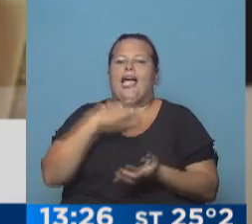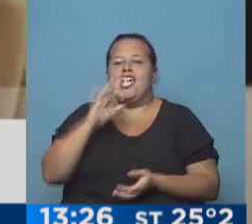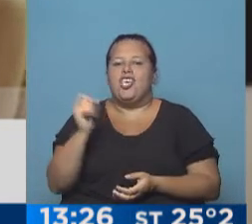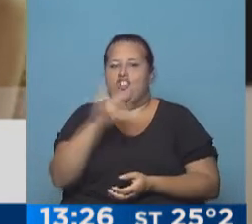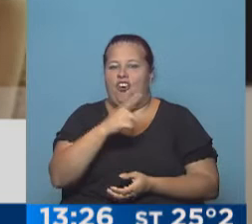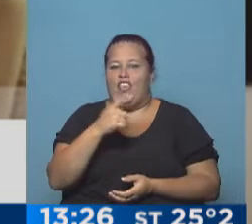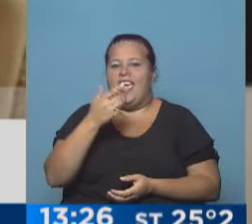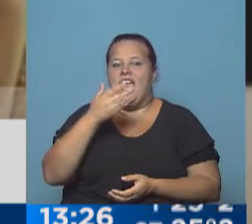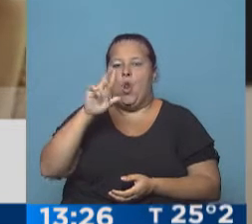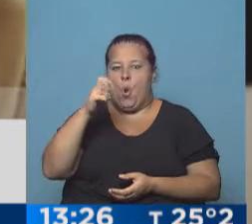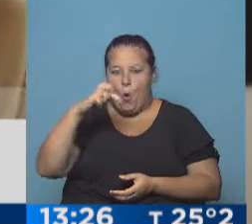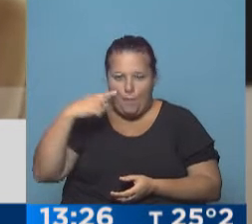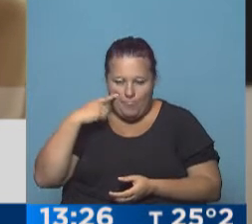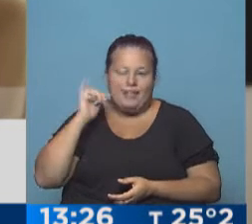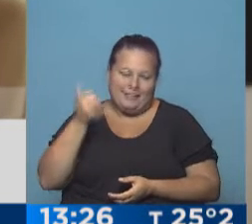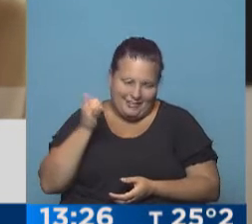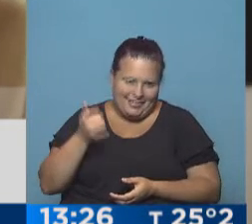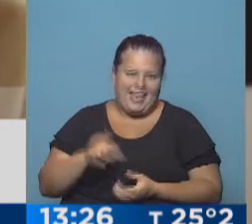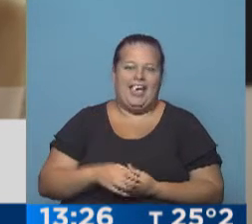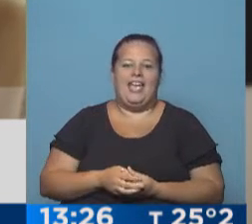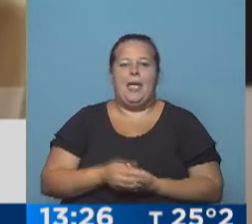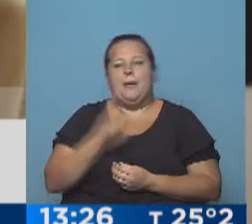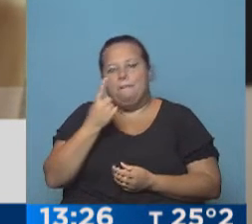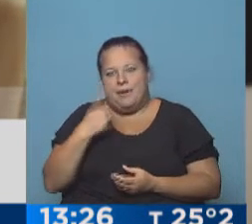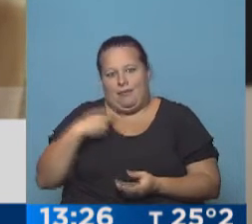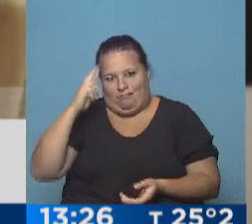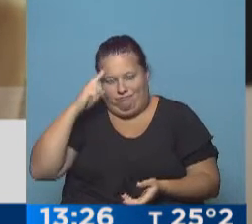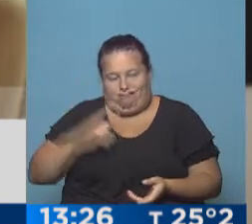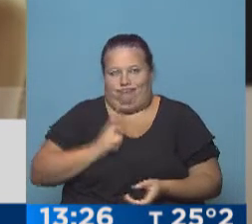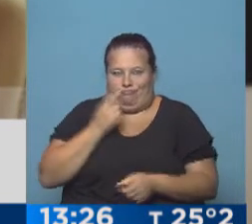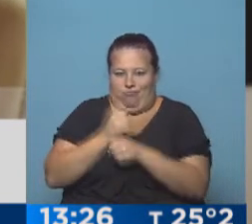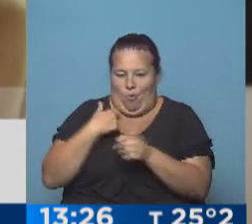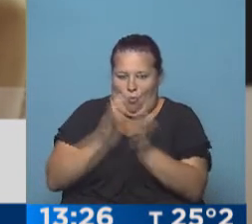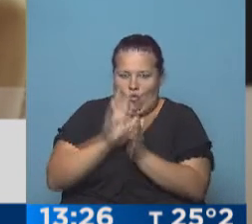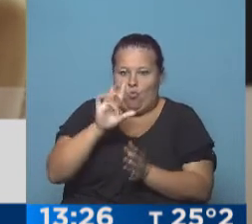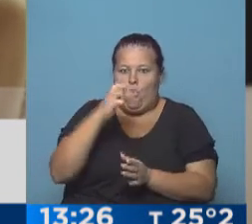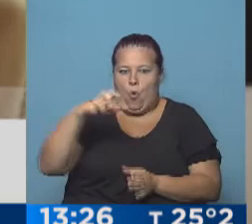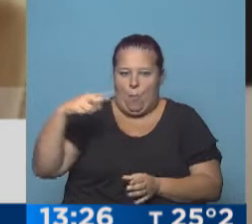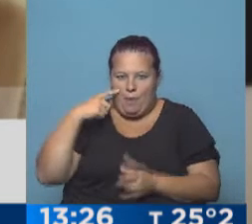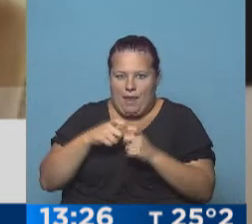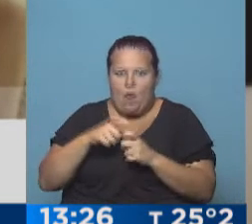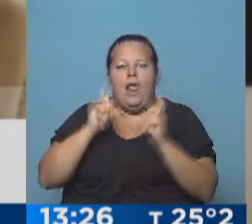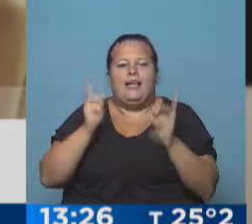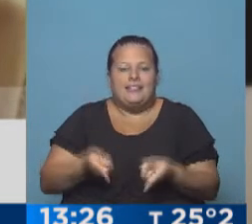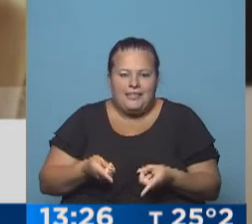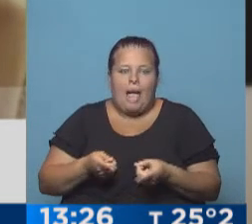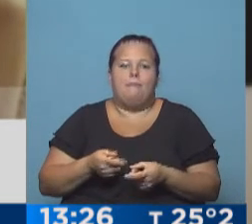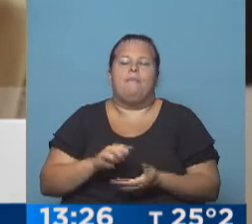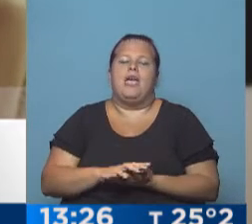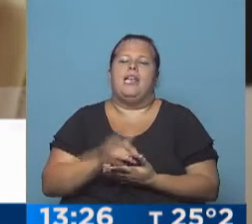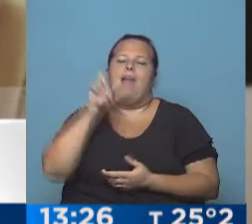nuestro querido Federico Lupi. Sí, sí, sí. En principio es un honor haber trabajado con Lupi en la película. Y por otro lado, es un